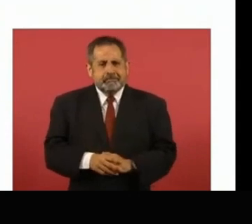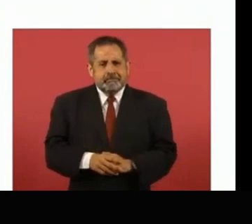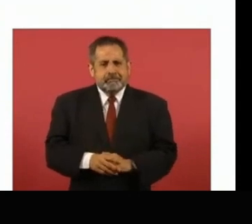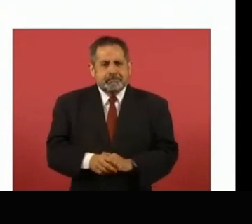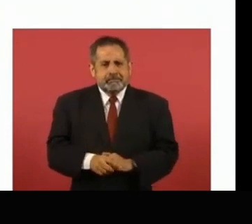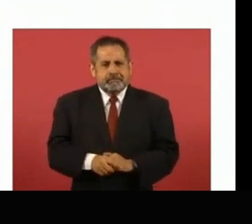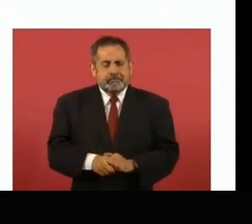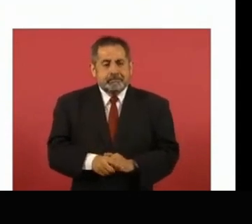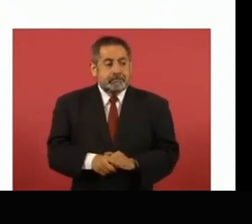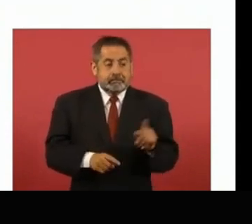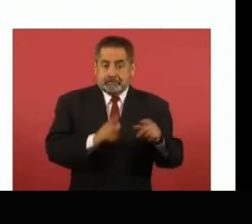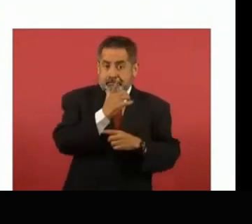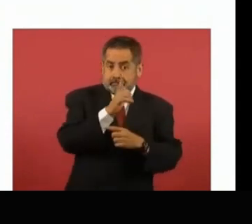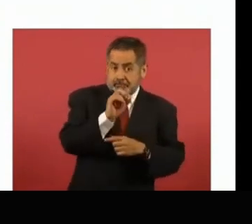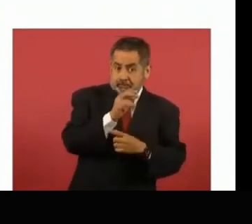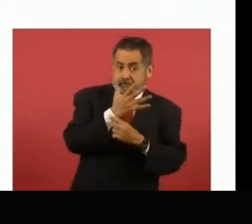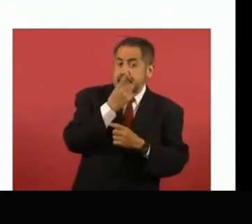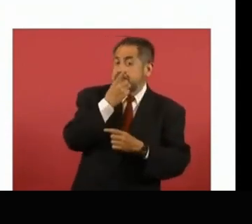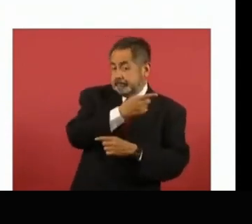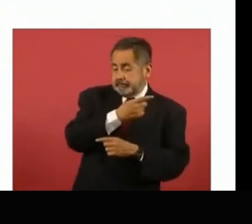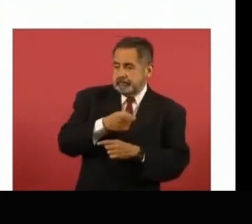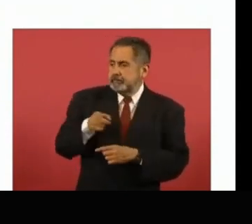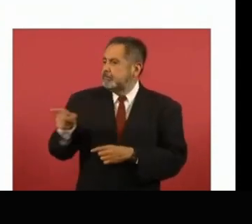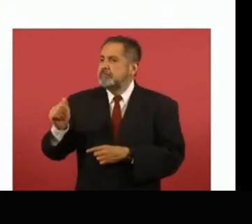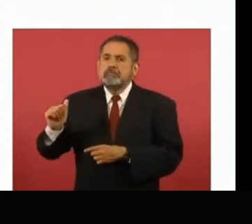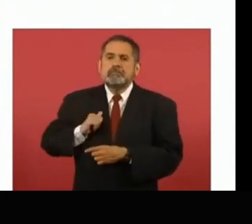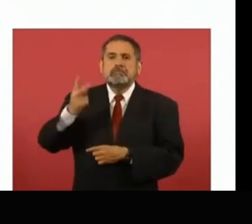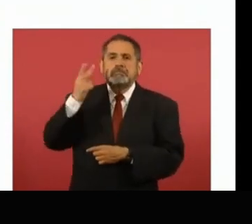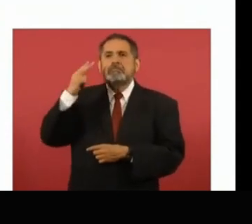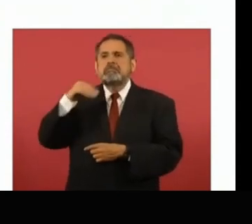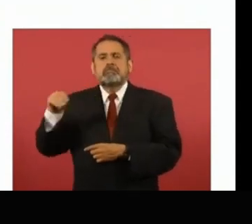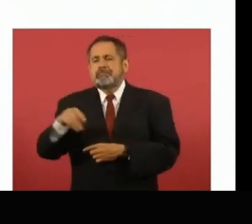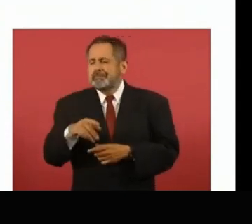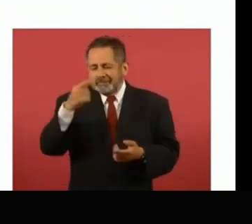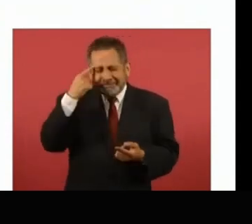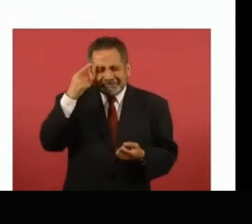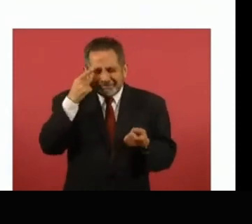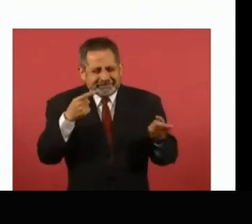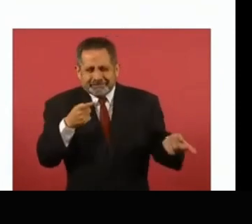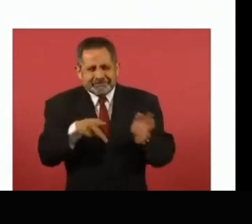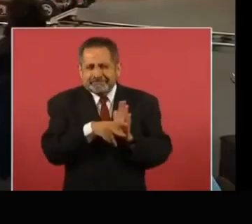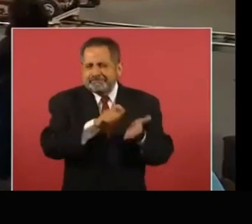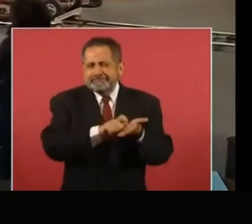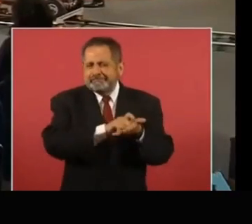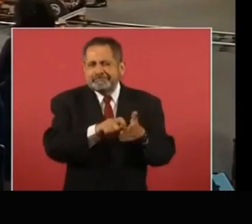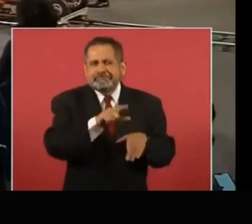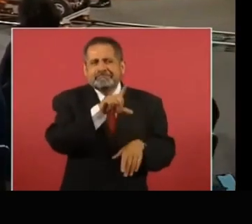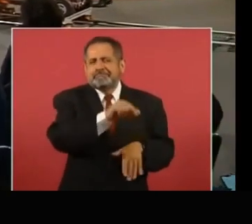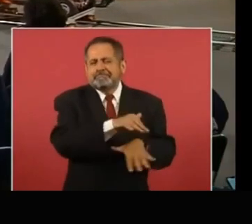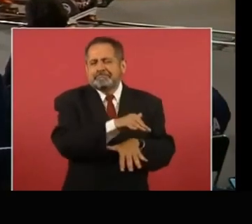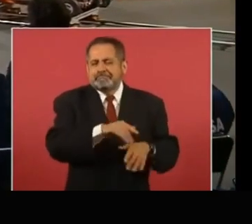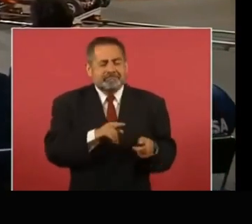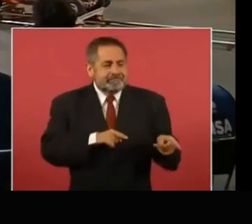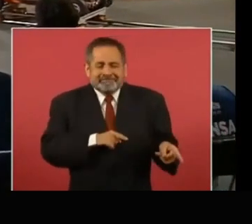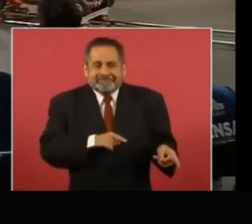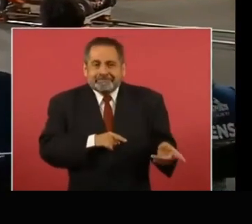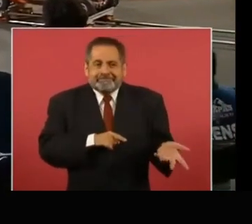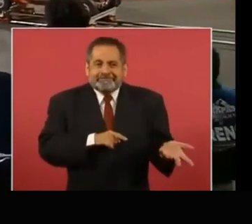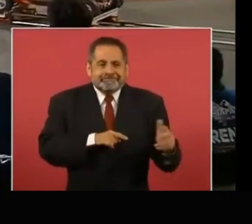si se aprovechando la gira eso es lo que dice el dt fíjense que el periodismo y estos eran